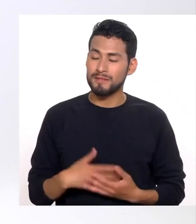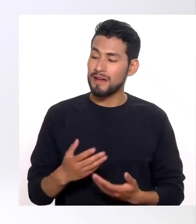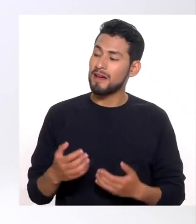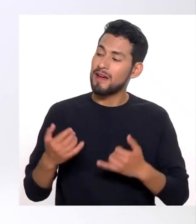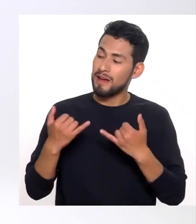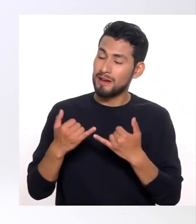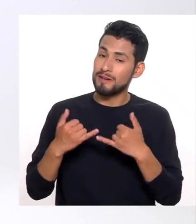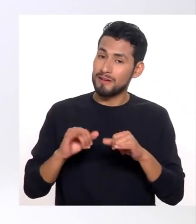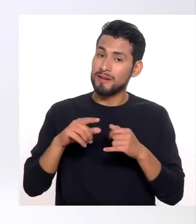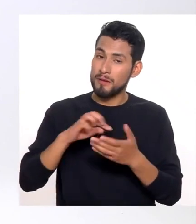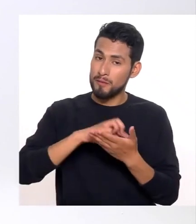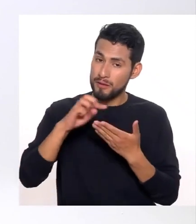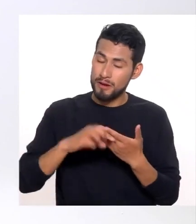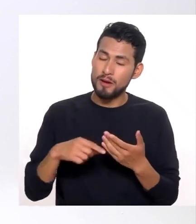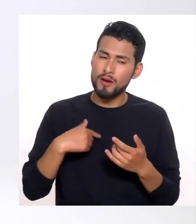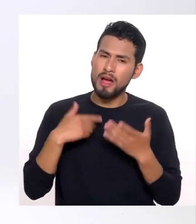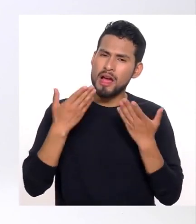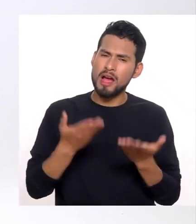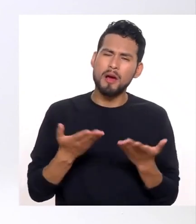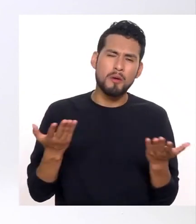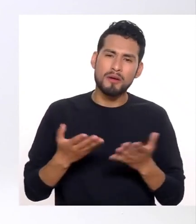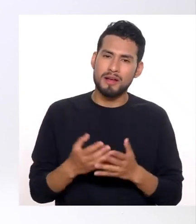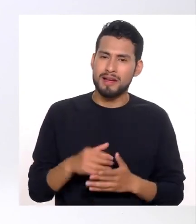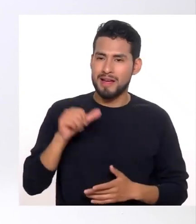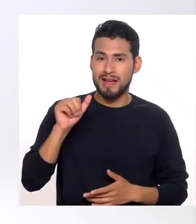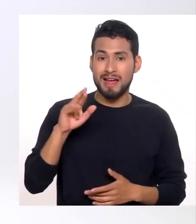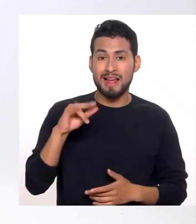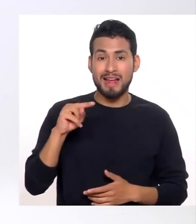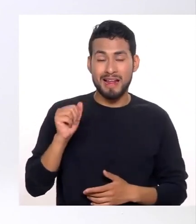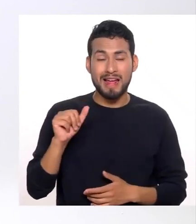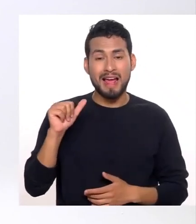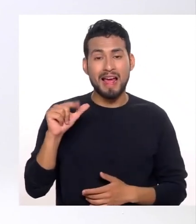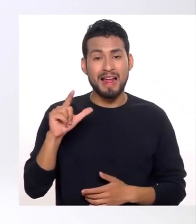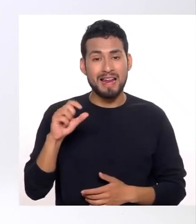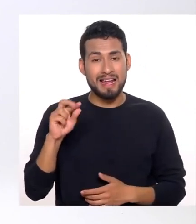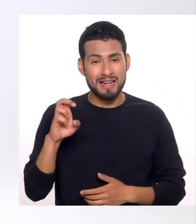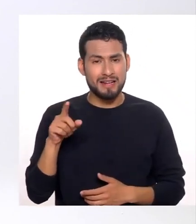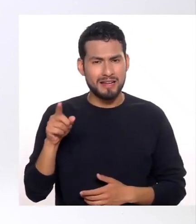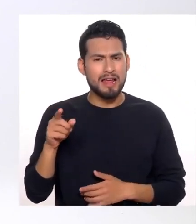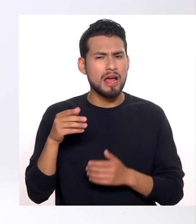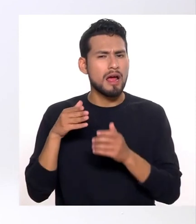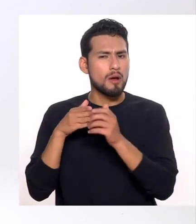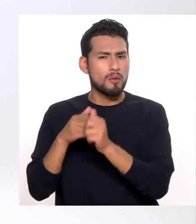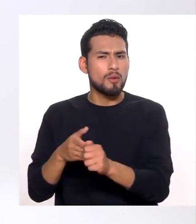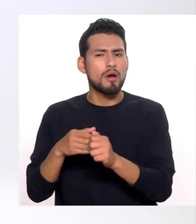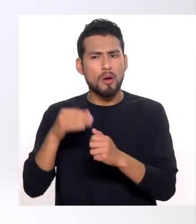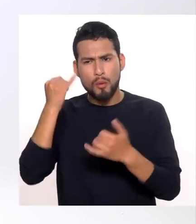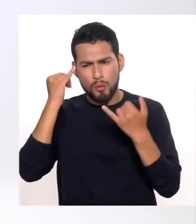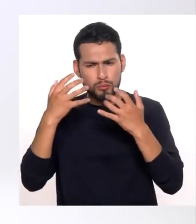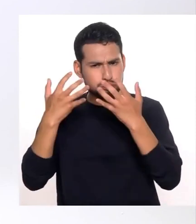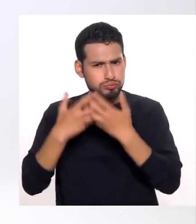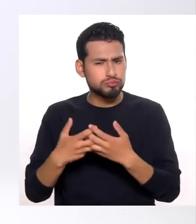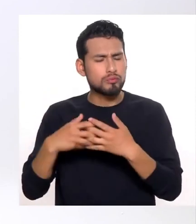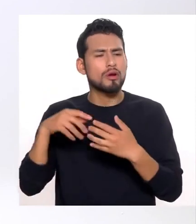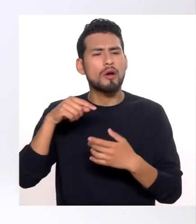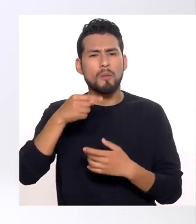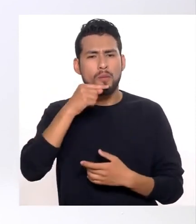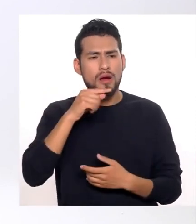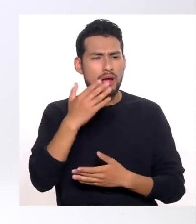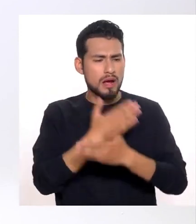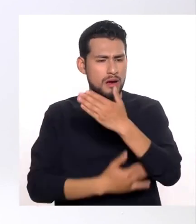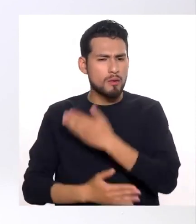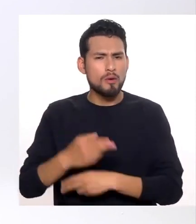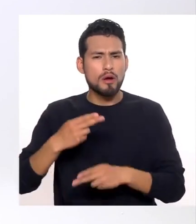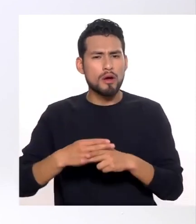Amigos, continuamos con el programa y quiero presentarles a Ariana Alegre. Ella lidera un emprendimiento de mujeres con